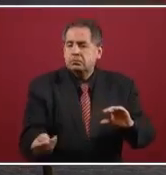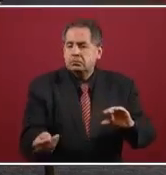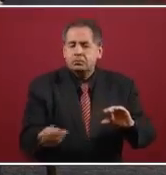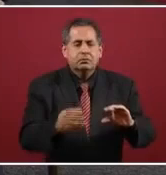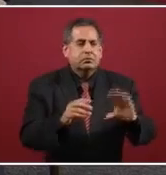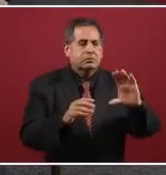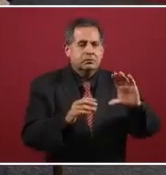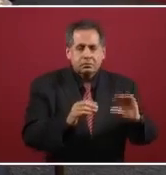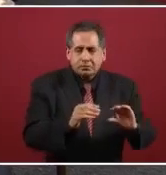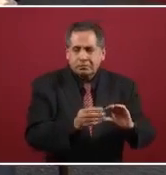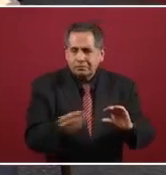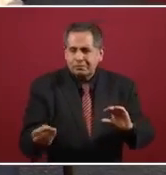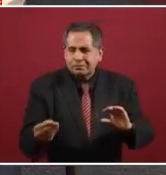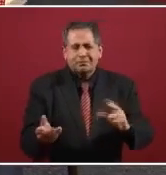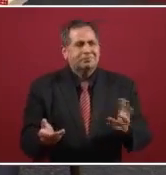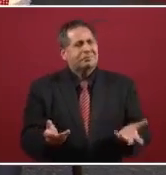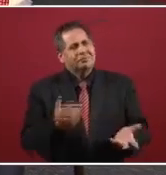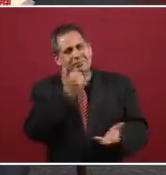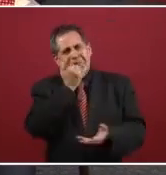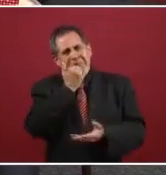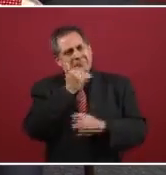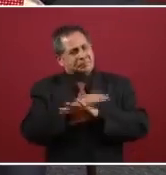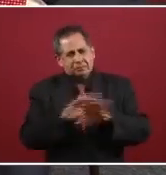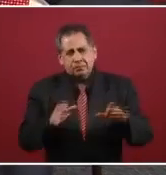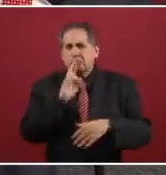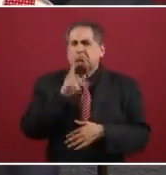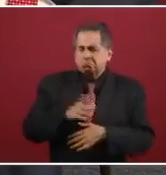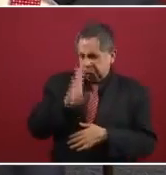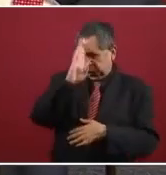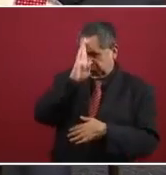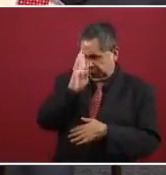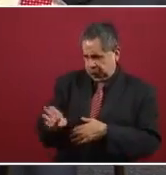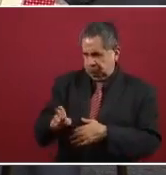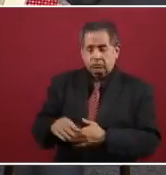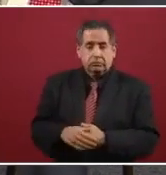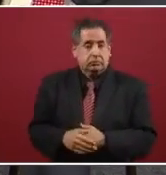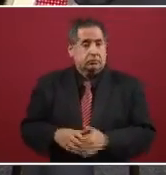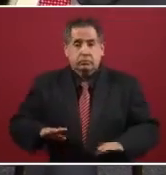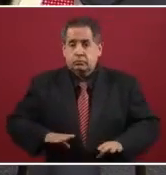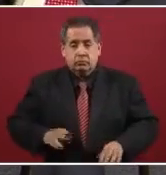Entonces, una característica del nuevo gobierno